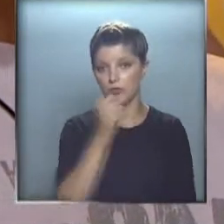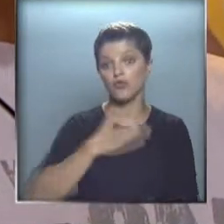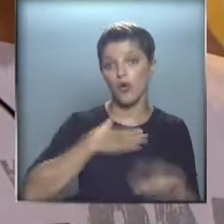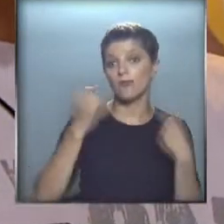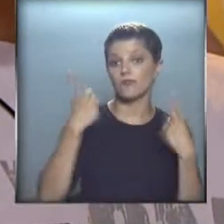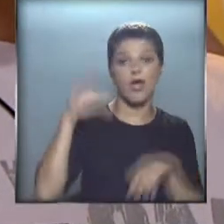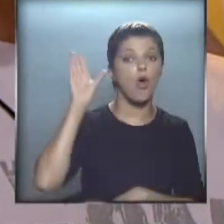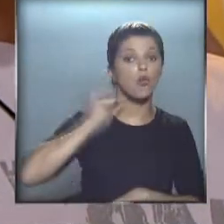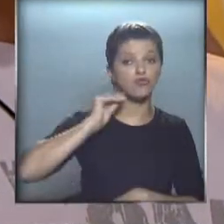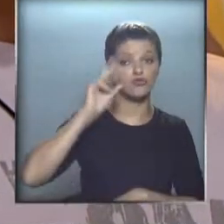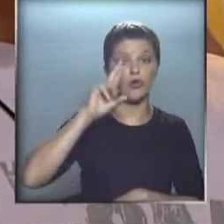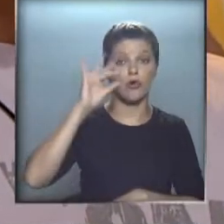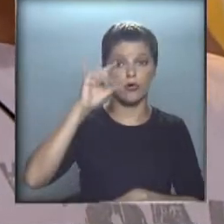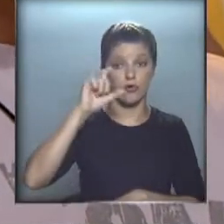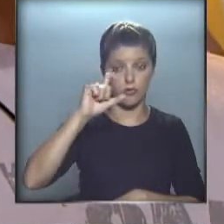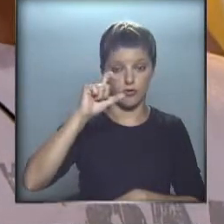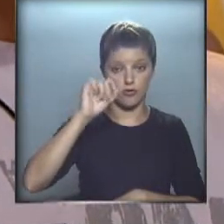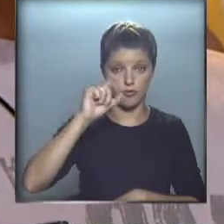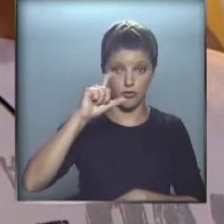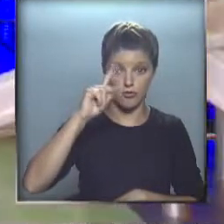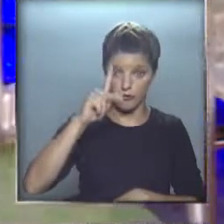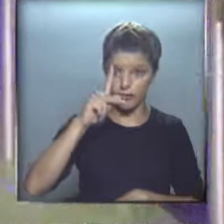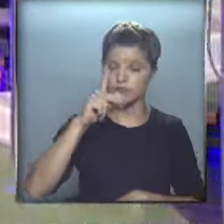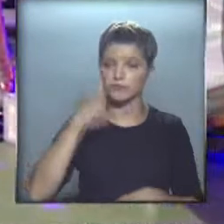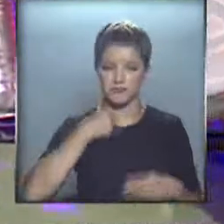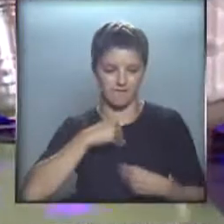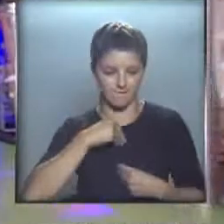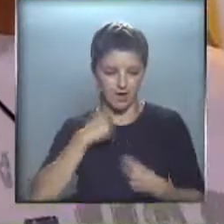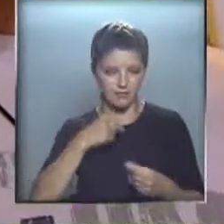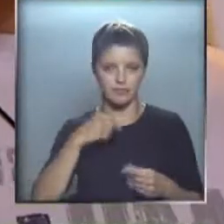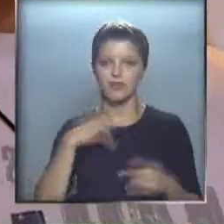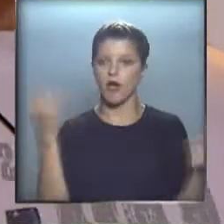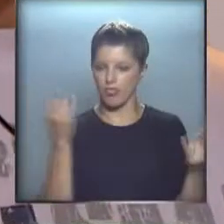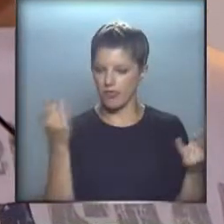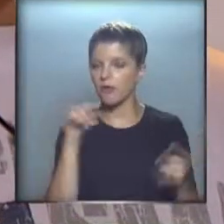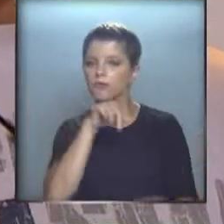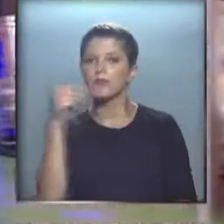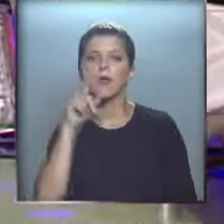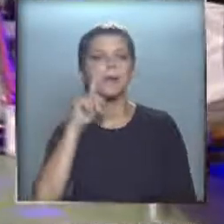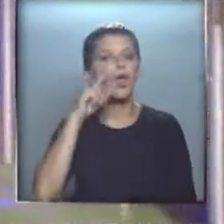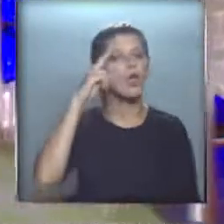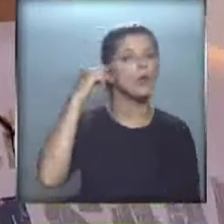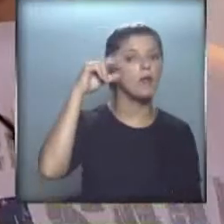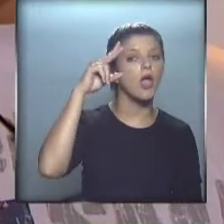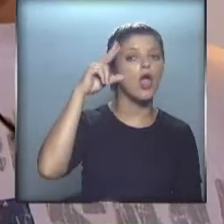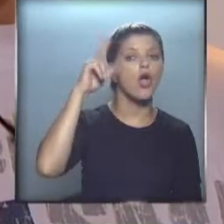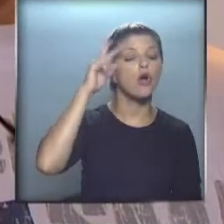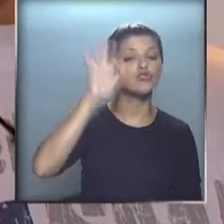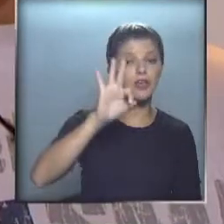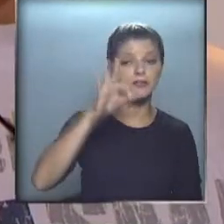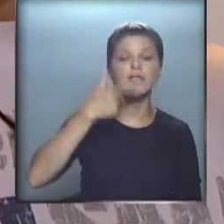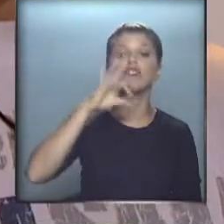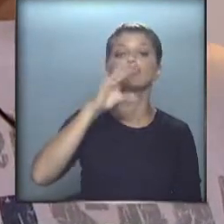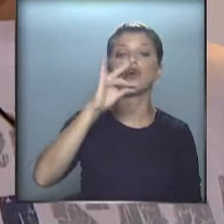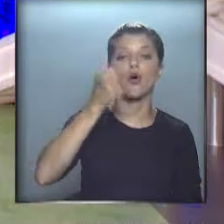rock, ya me siento rockero, por ejemplo, ¿no? ¿Qué tipo de rock escuchas? Porque está el metal. 80. Rock 80. Soda Stereo, Virus, todo lo que es